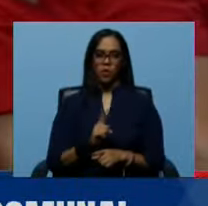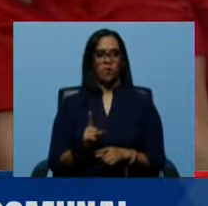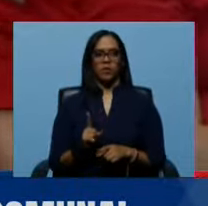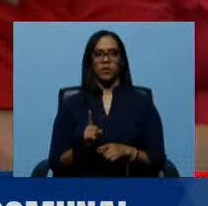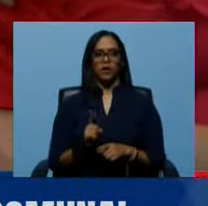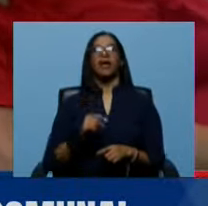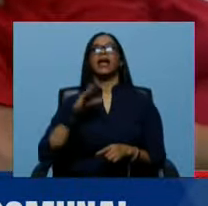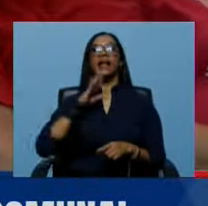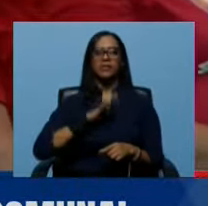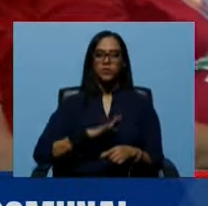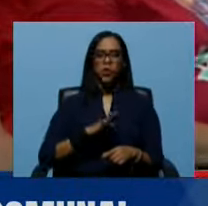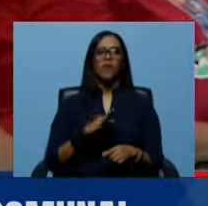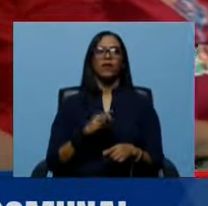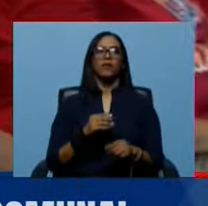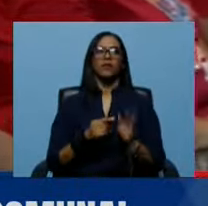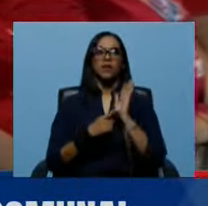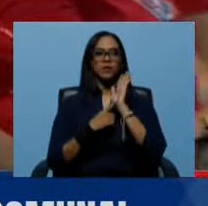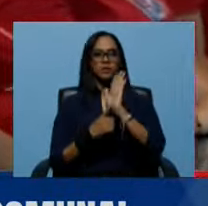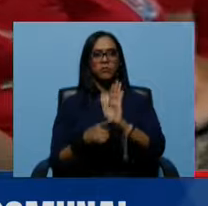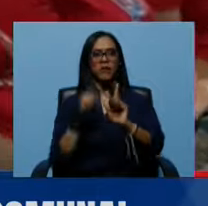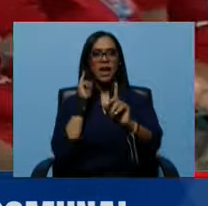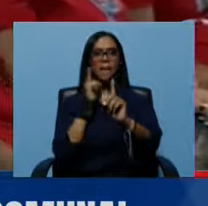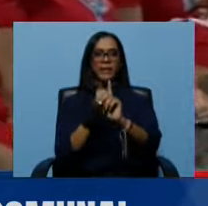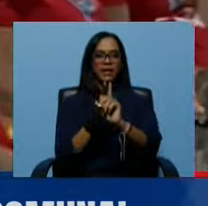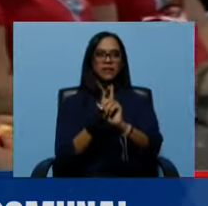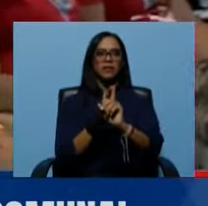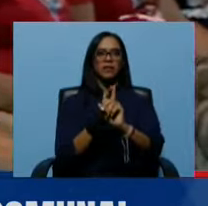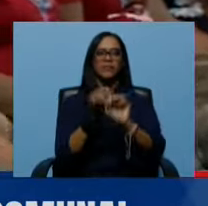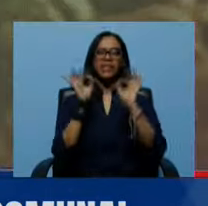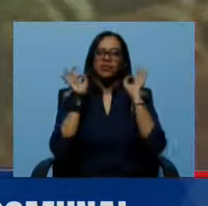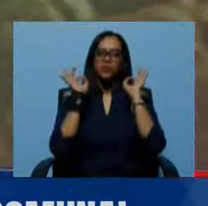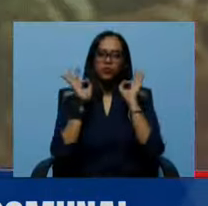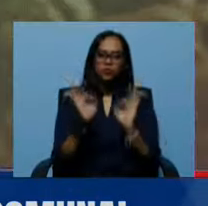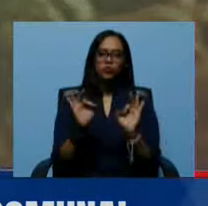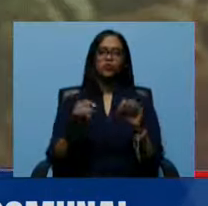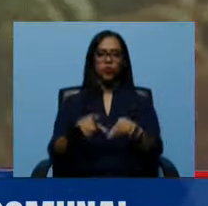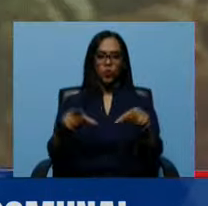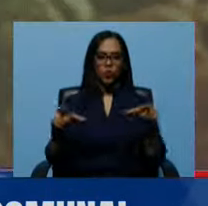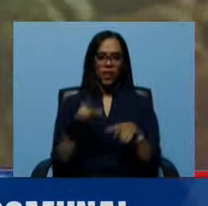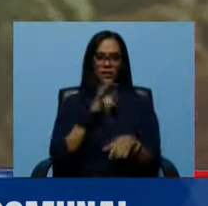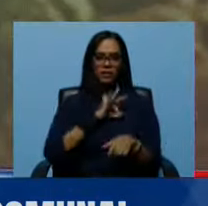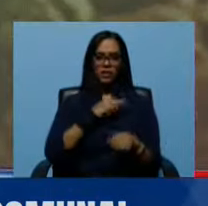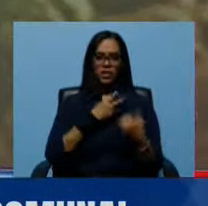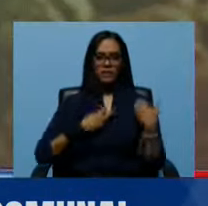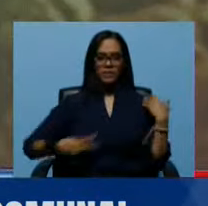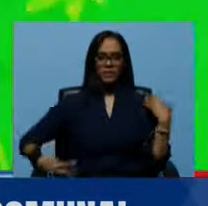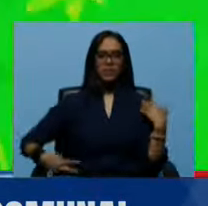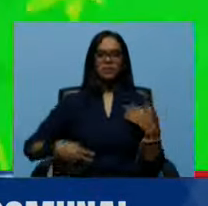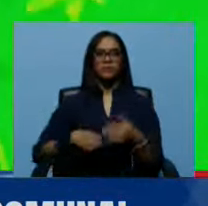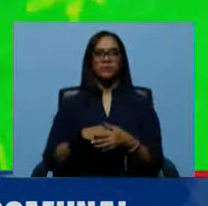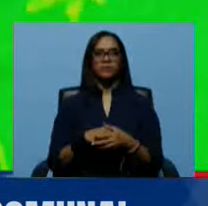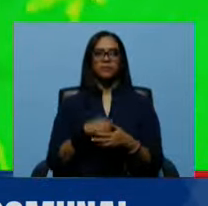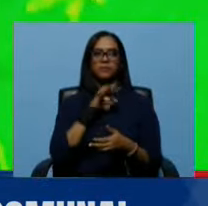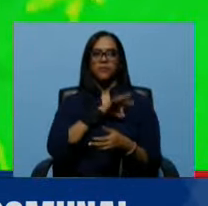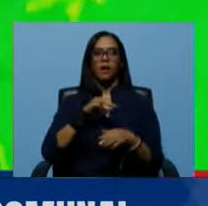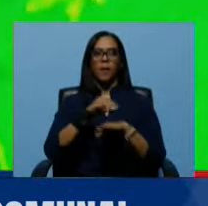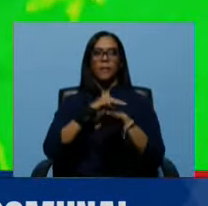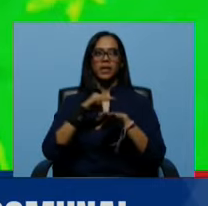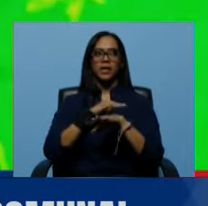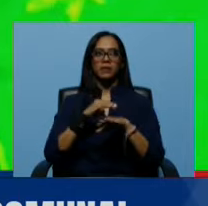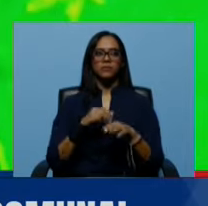Estoy poniendo la meta en su justo lugar, señora vicepresidenta, señor ministro Ángel